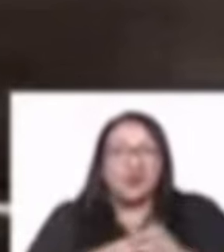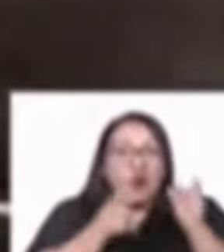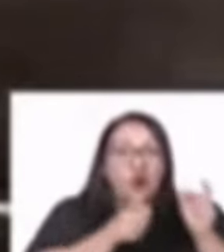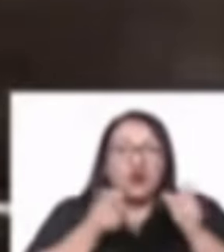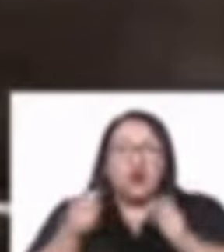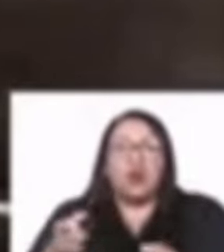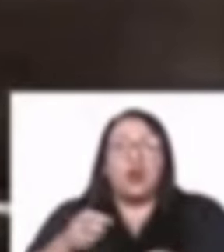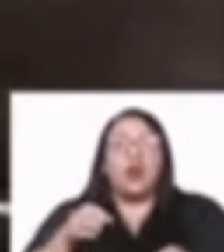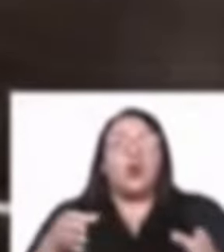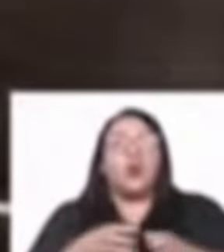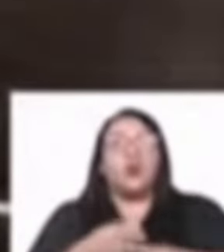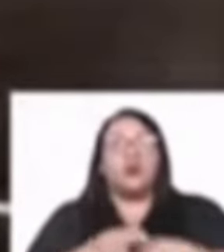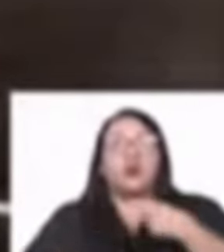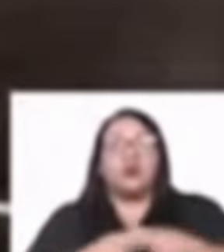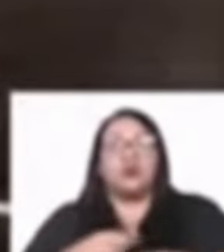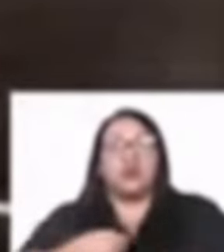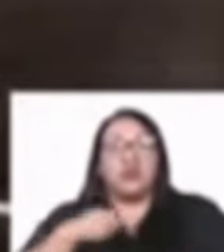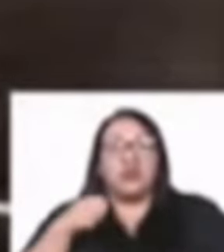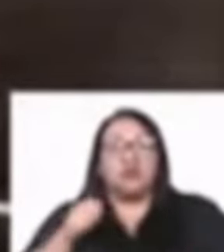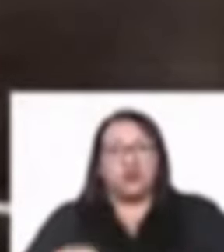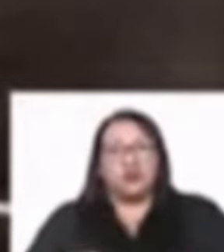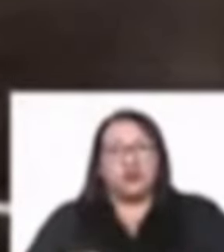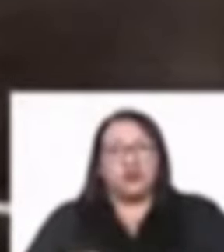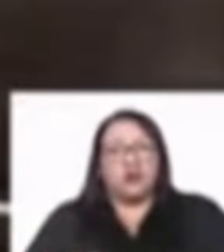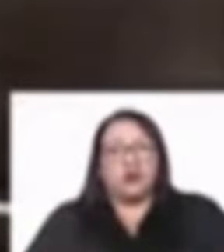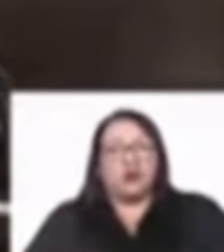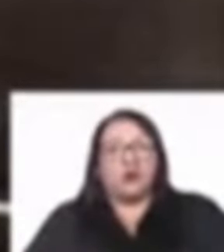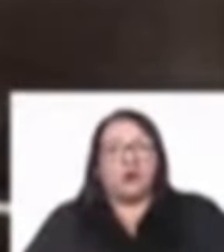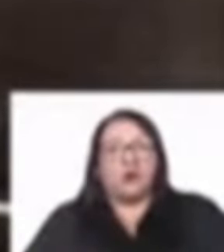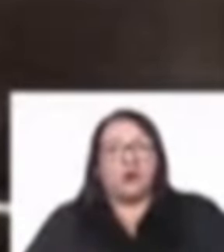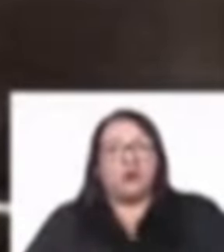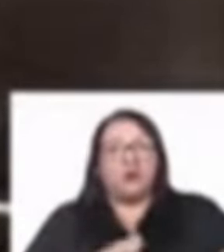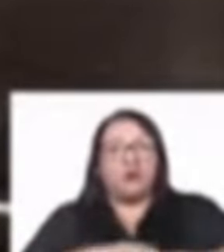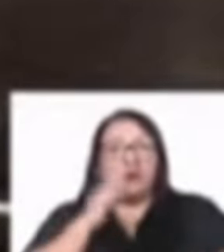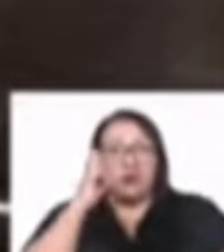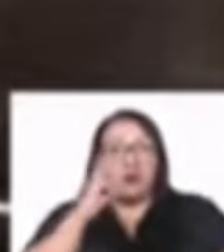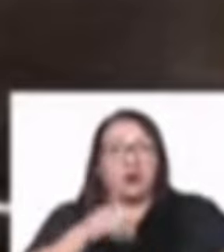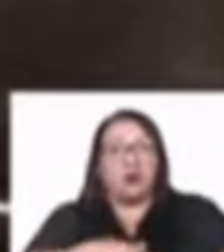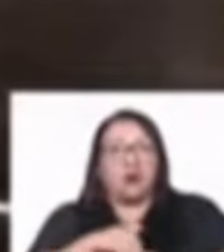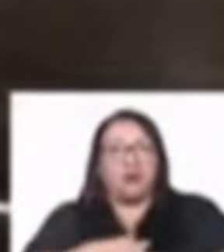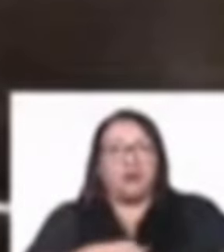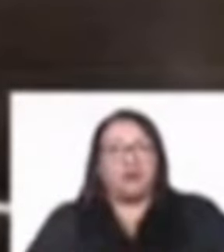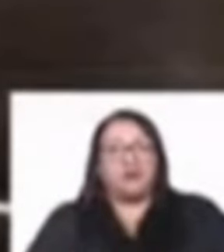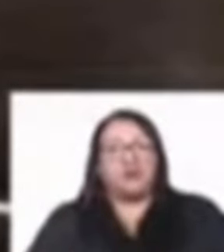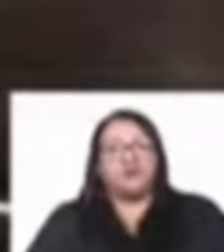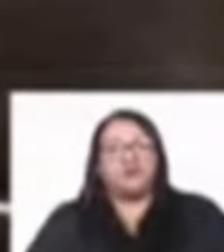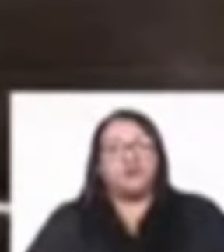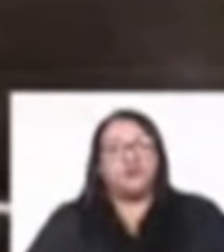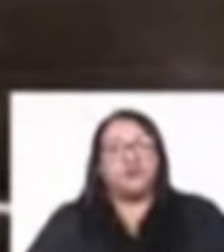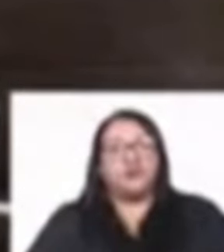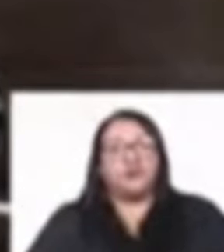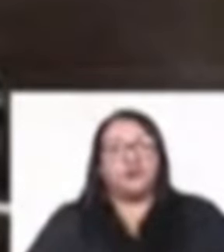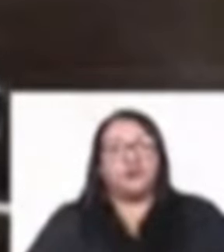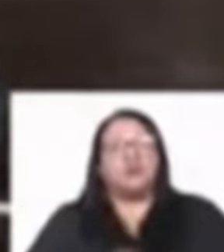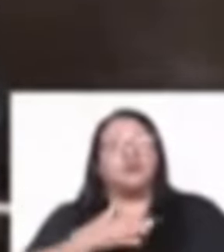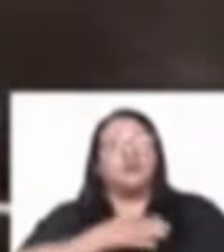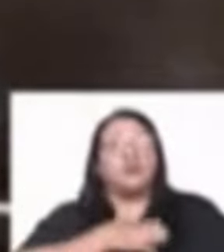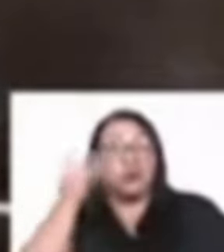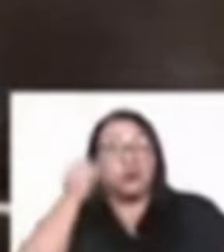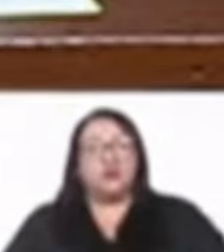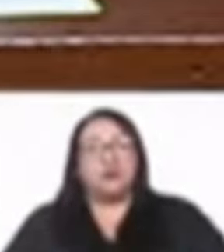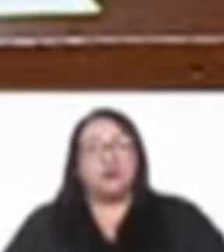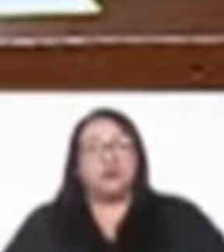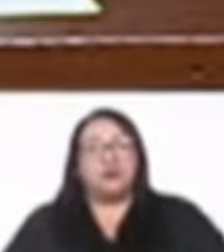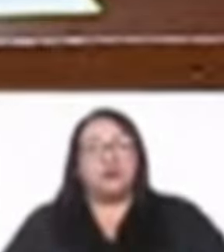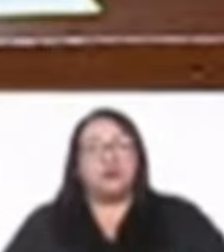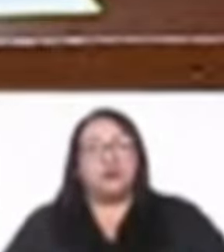controlar las decisiones de las futuras elecciones generales. Esa es mi opinión, señor